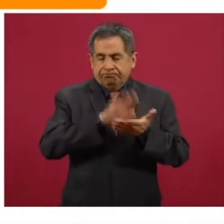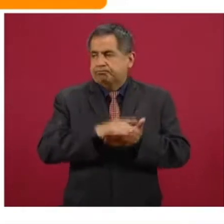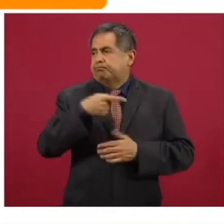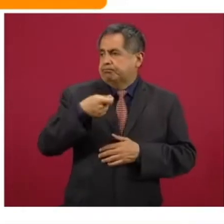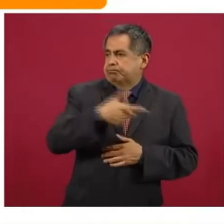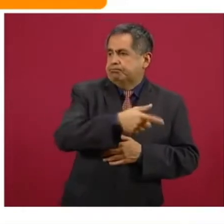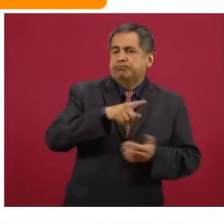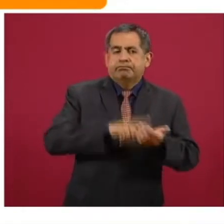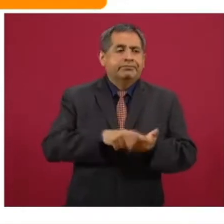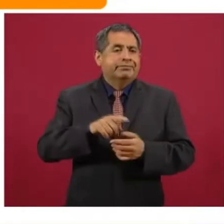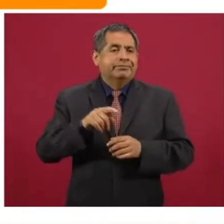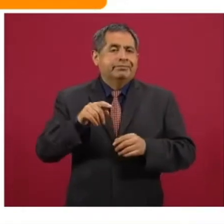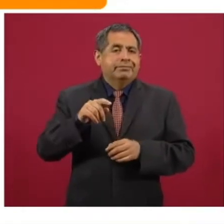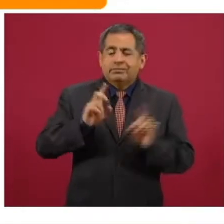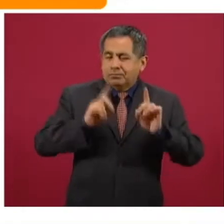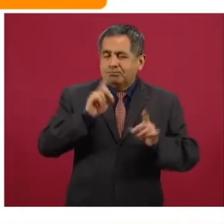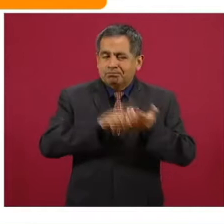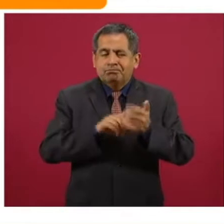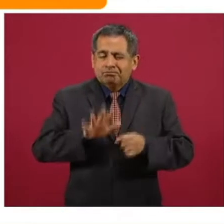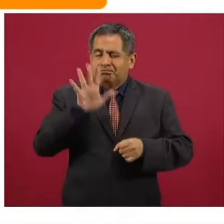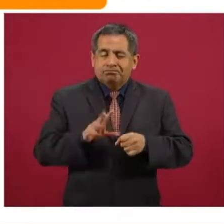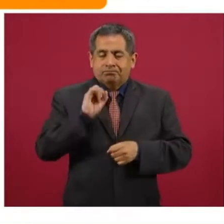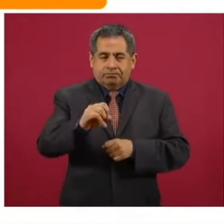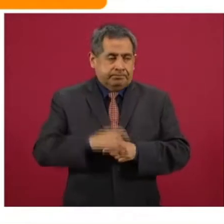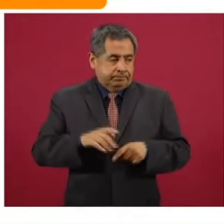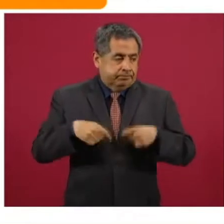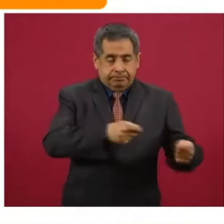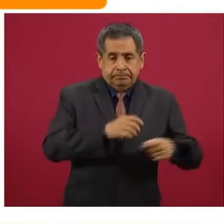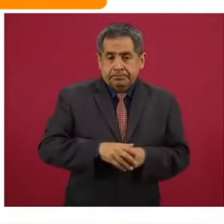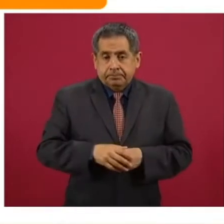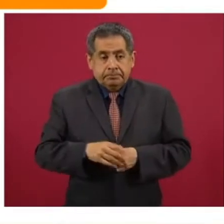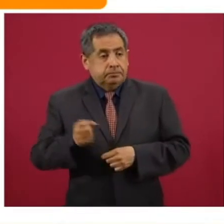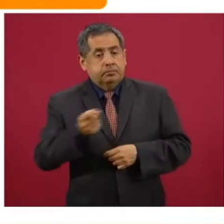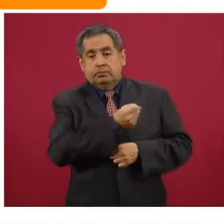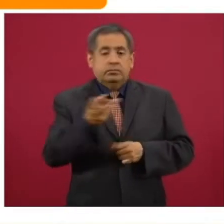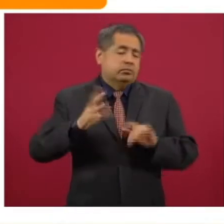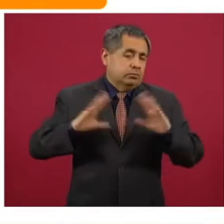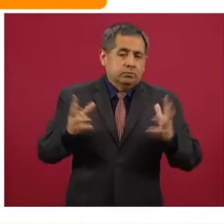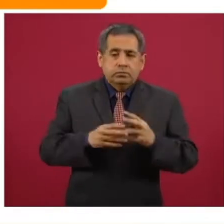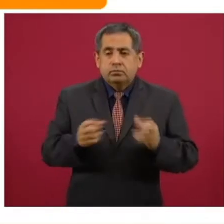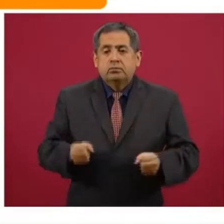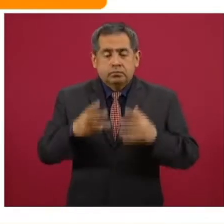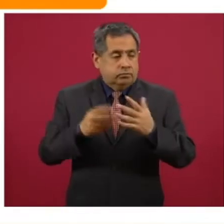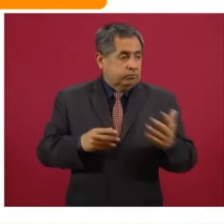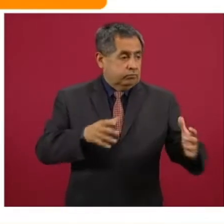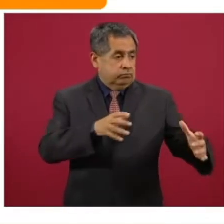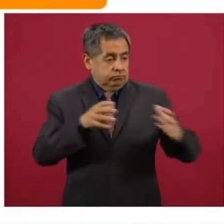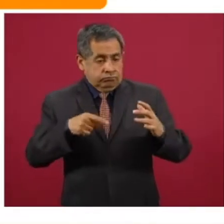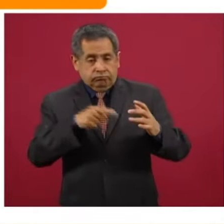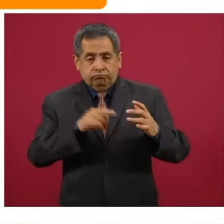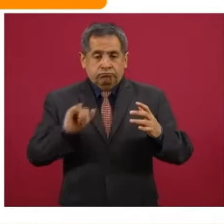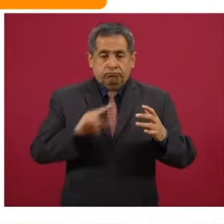casos sospechosos. En sí mismos, los casos sospechosos ya representan información